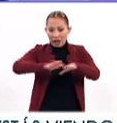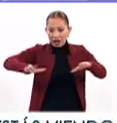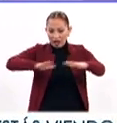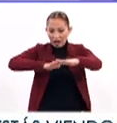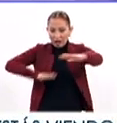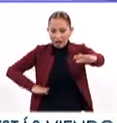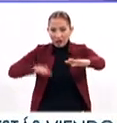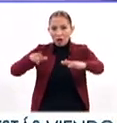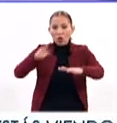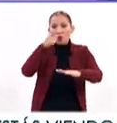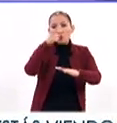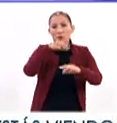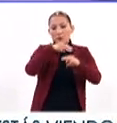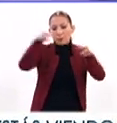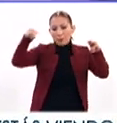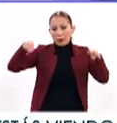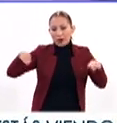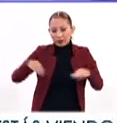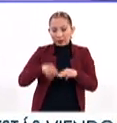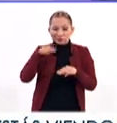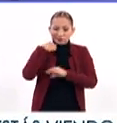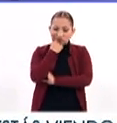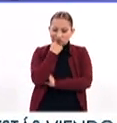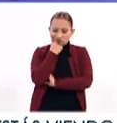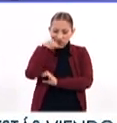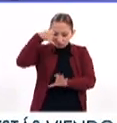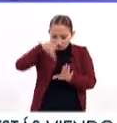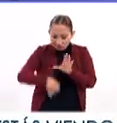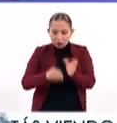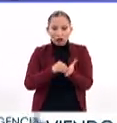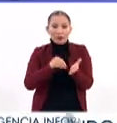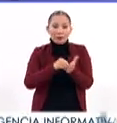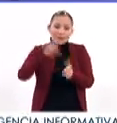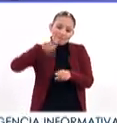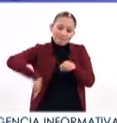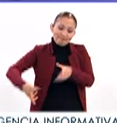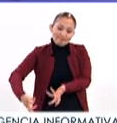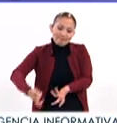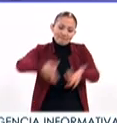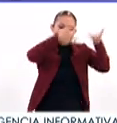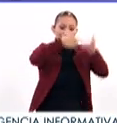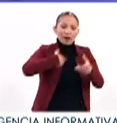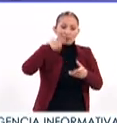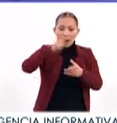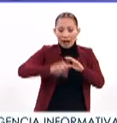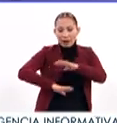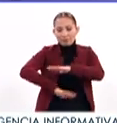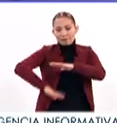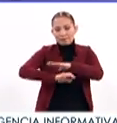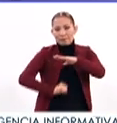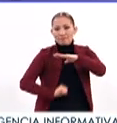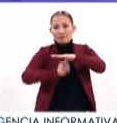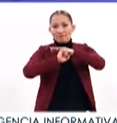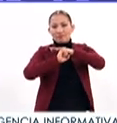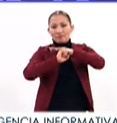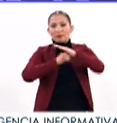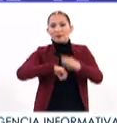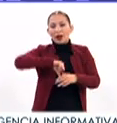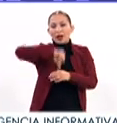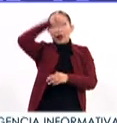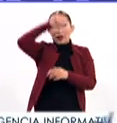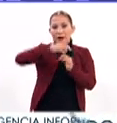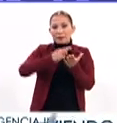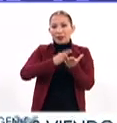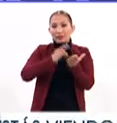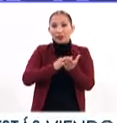no sé, quizás de 1 metro por 1 metro, estaban ahí enterradas todavía. Hubo que removerlas para poder hacer la cimentación. Interesante. No, pues